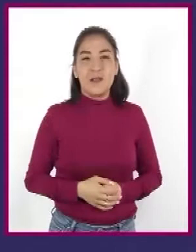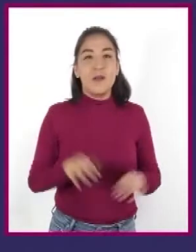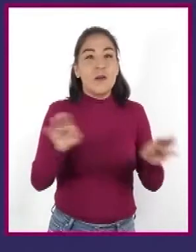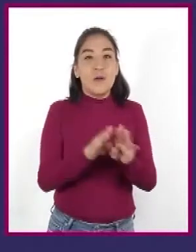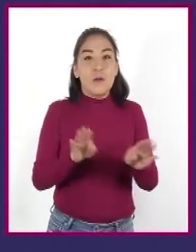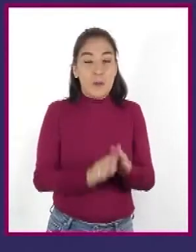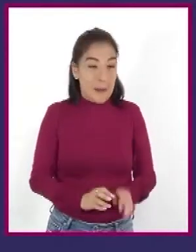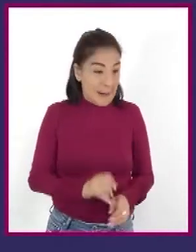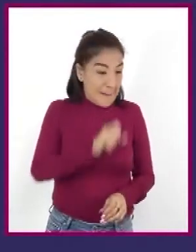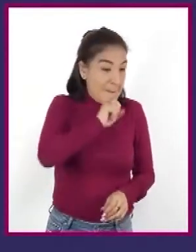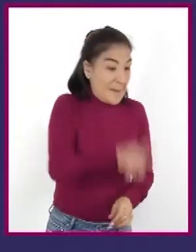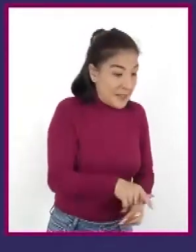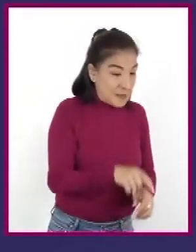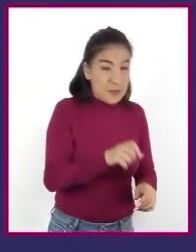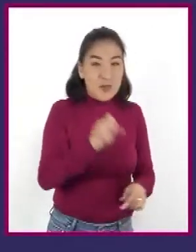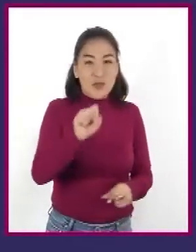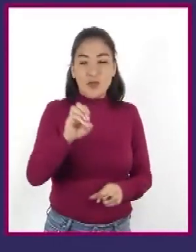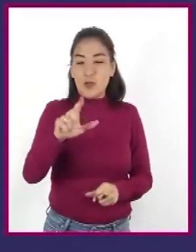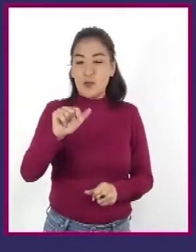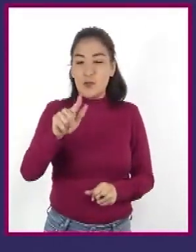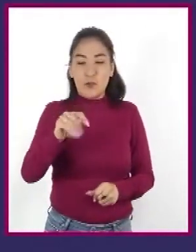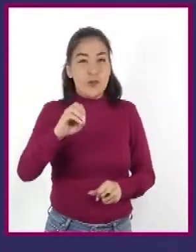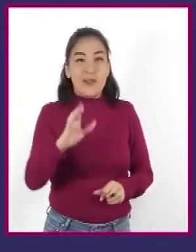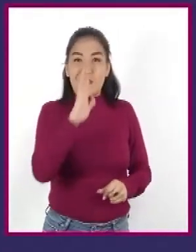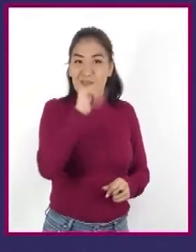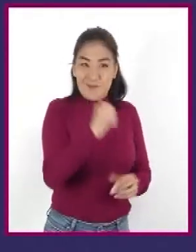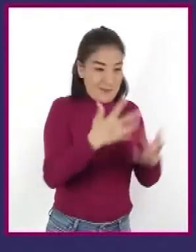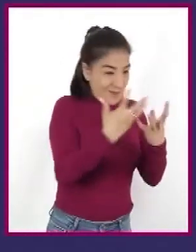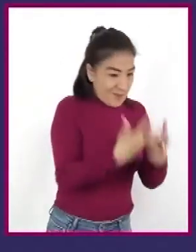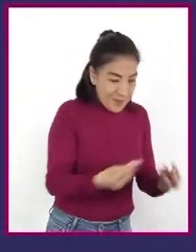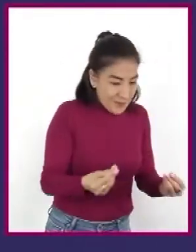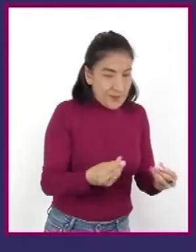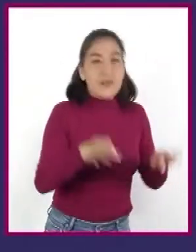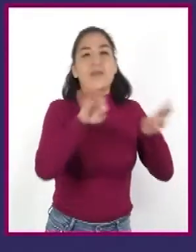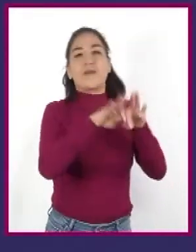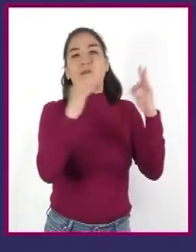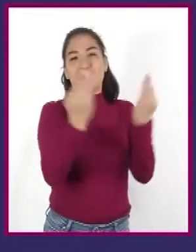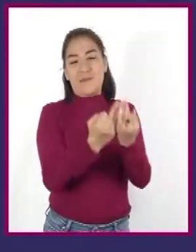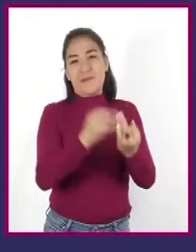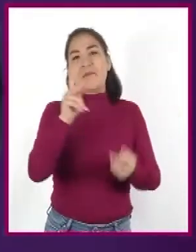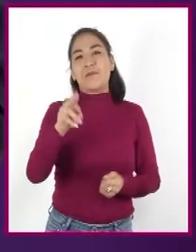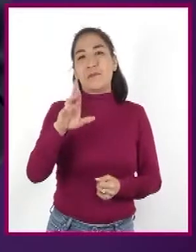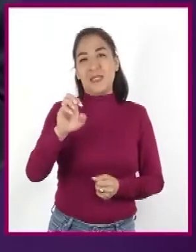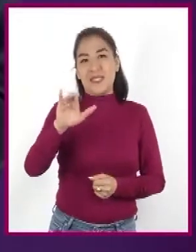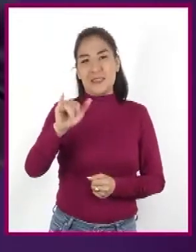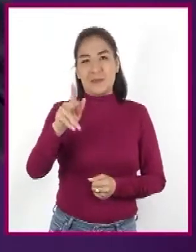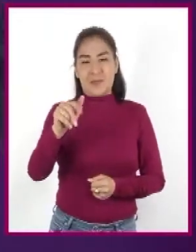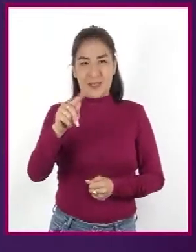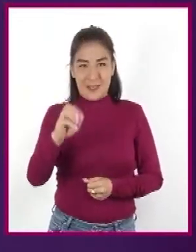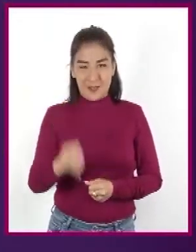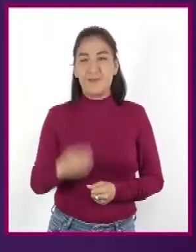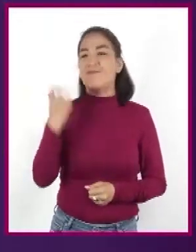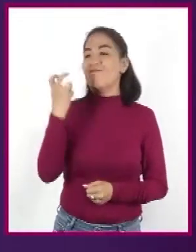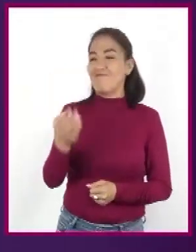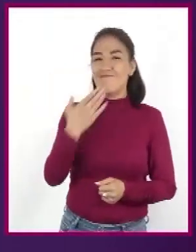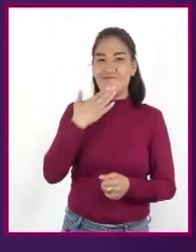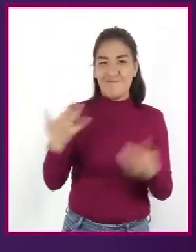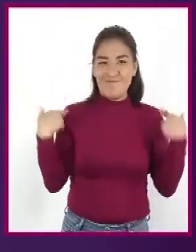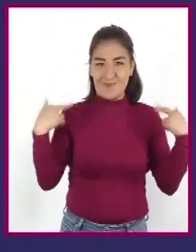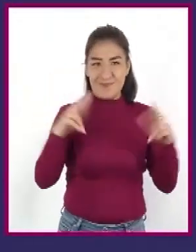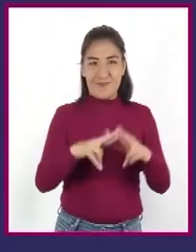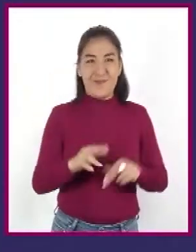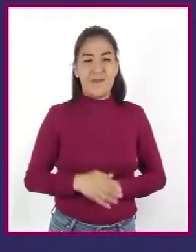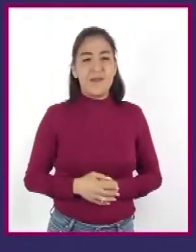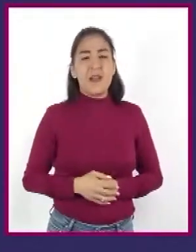más soluto y al no disolverse, dicho soluto forma el precipitado. Así es, maestro.